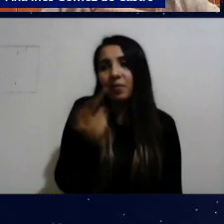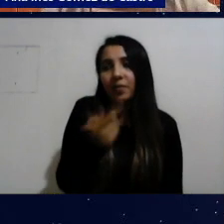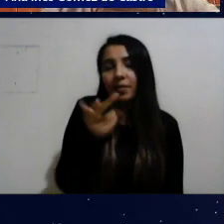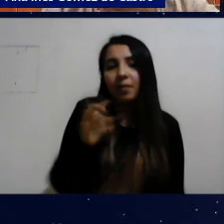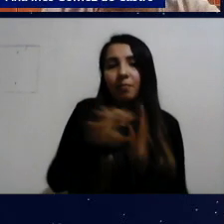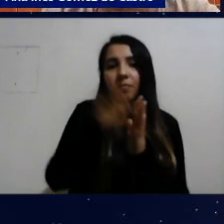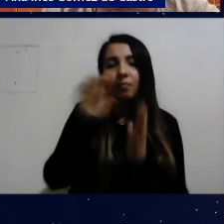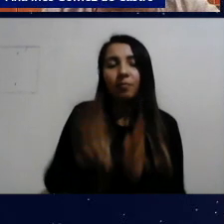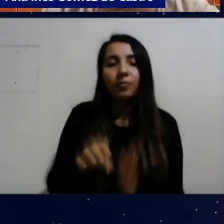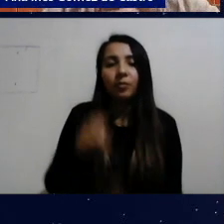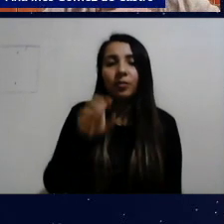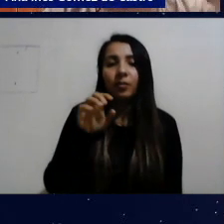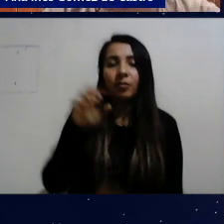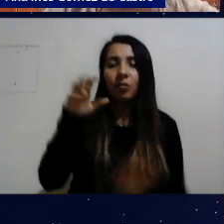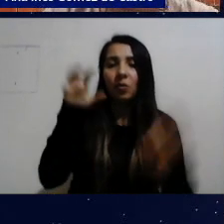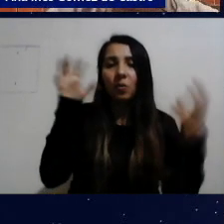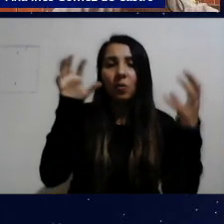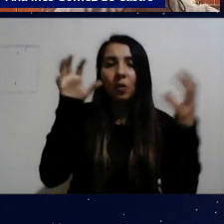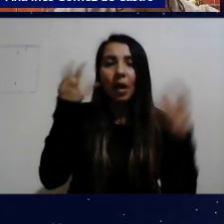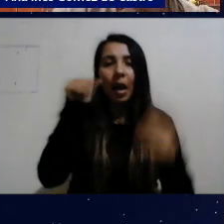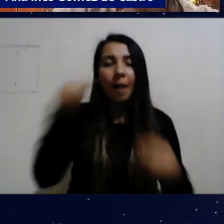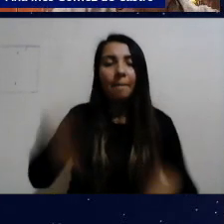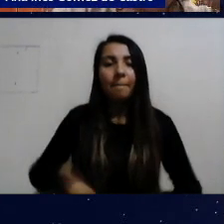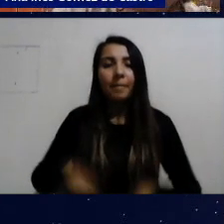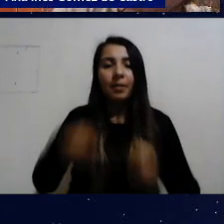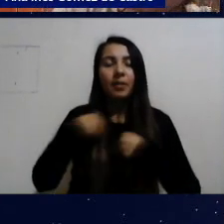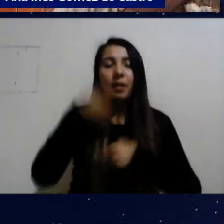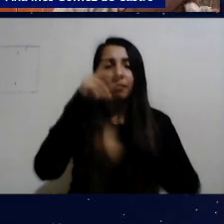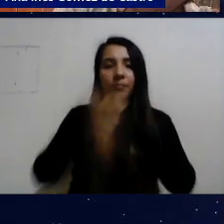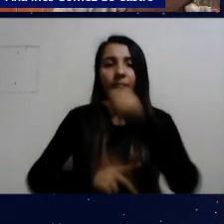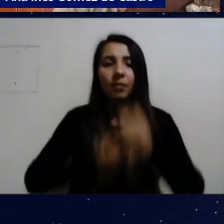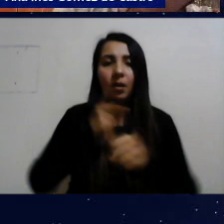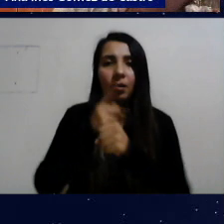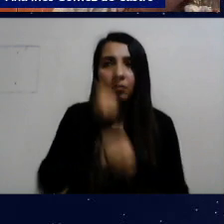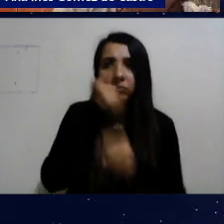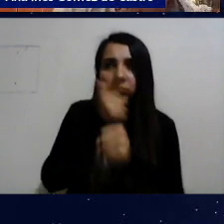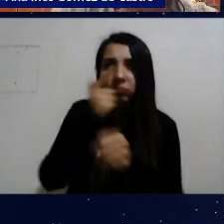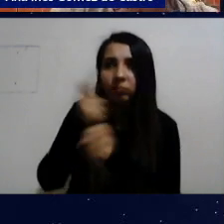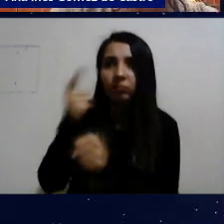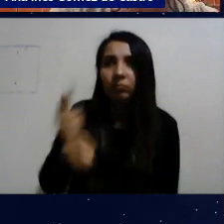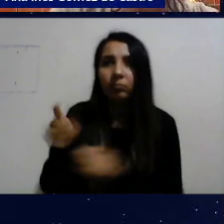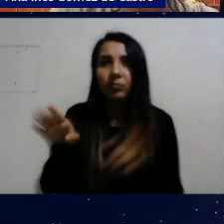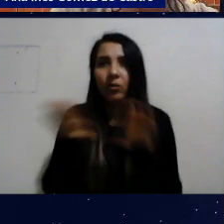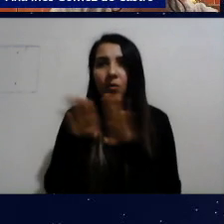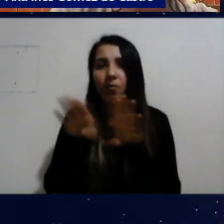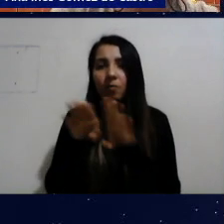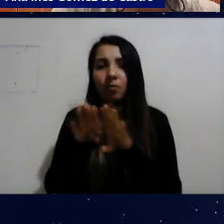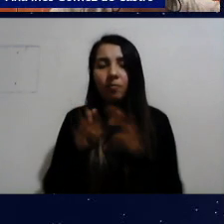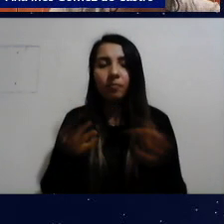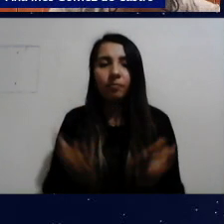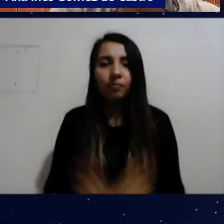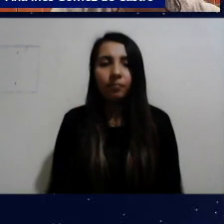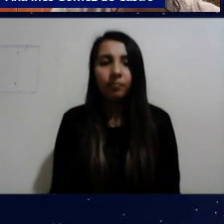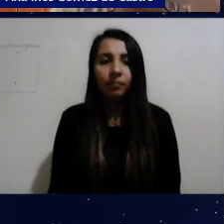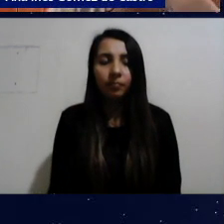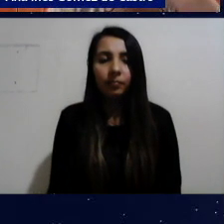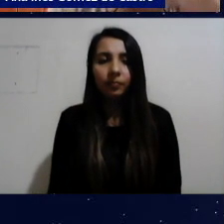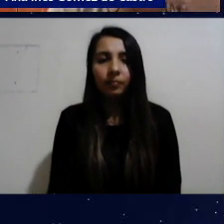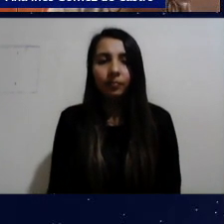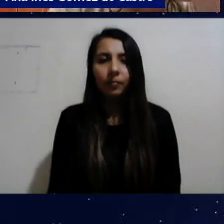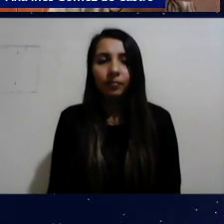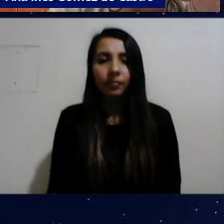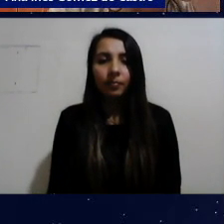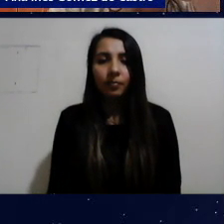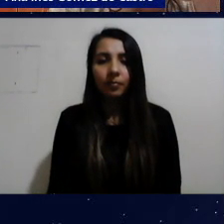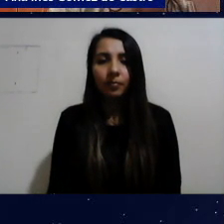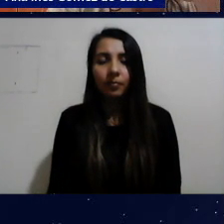como, por ejemplo, cuál es la huella de la señal de vida en los exoplanetas y también, ¿por qué no?, de vida